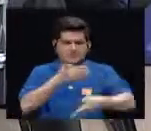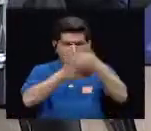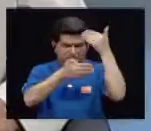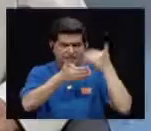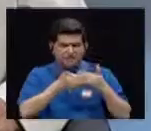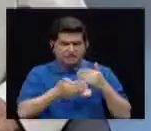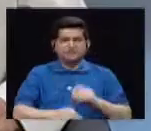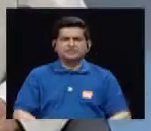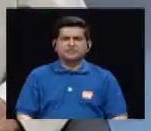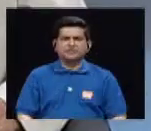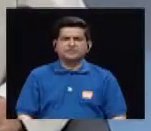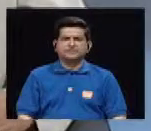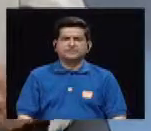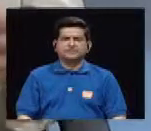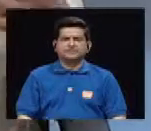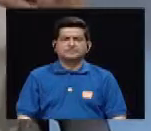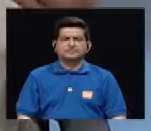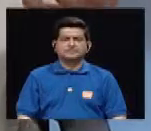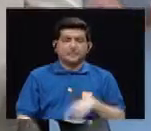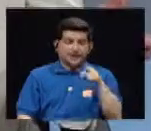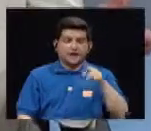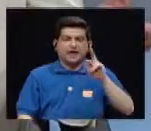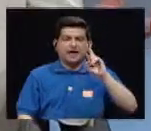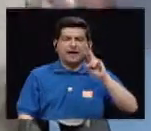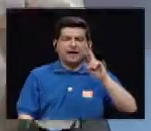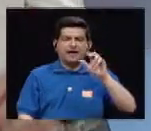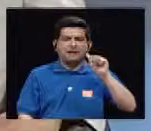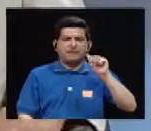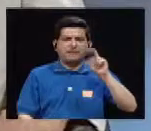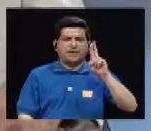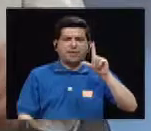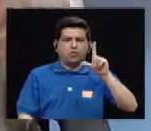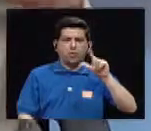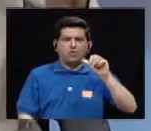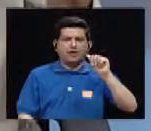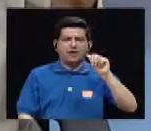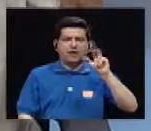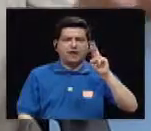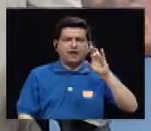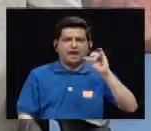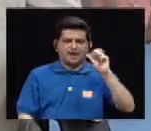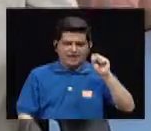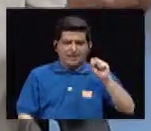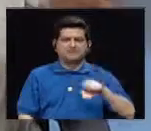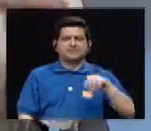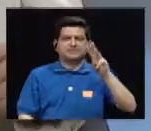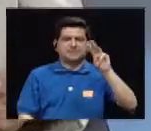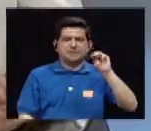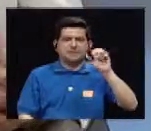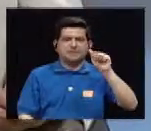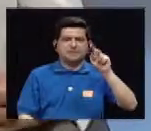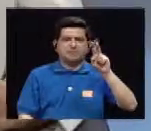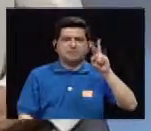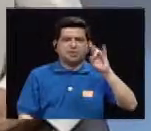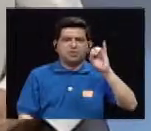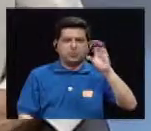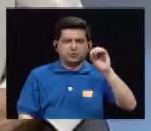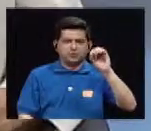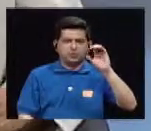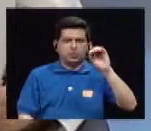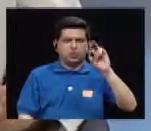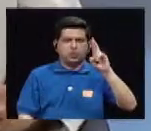semanas con Raúl Arias, el historiador, con Mauricio Ortiz, productor.